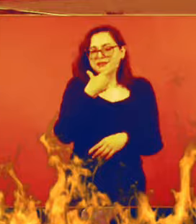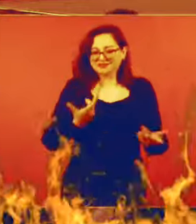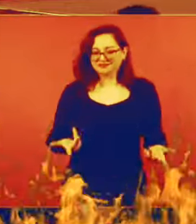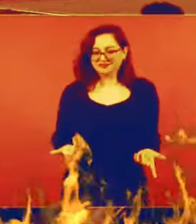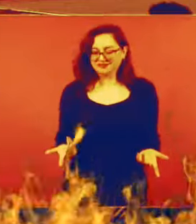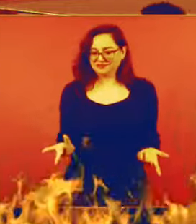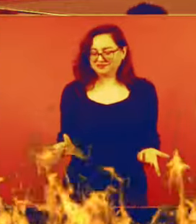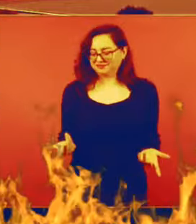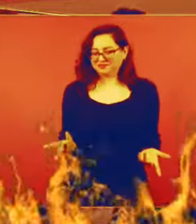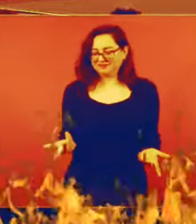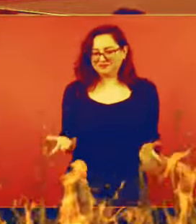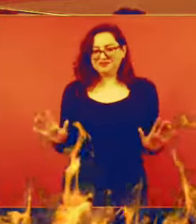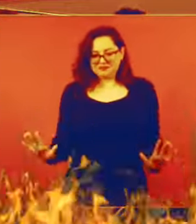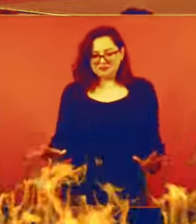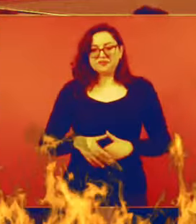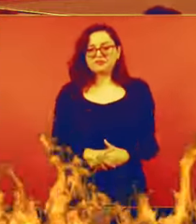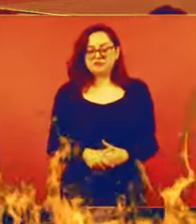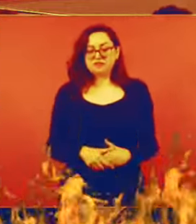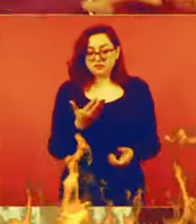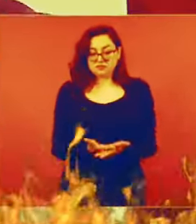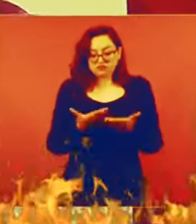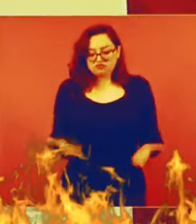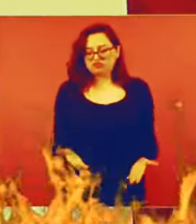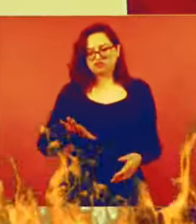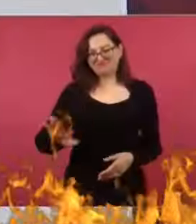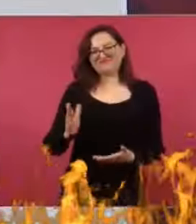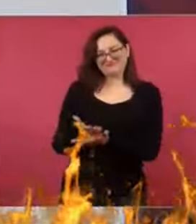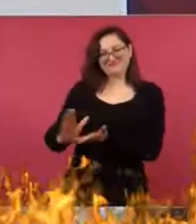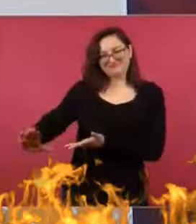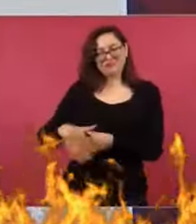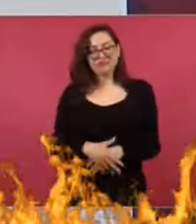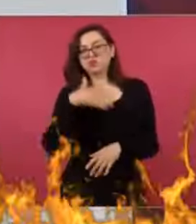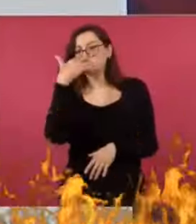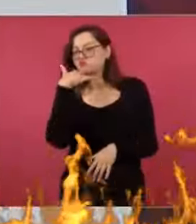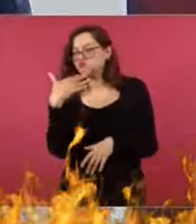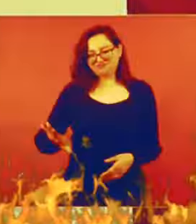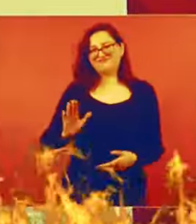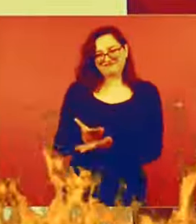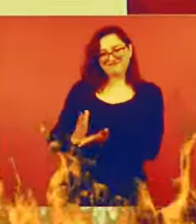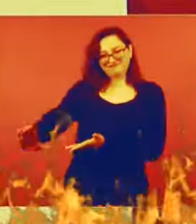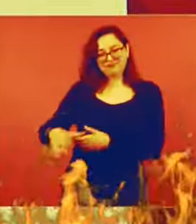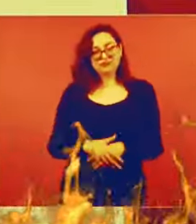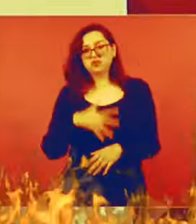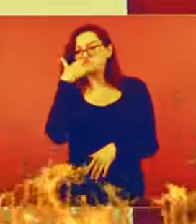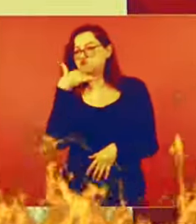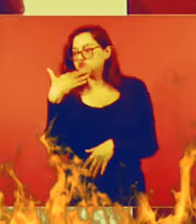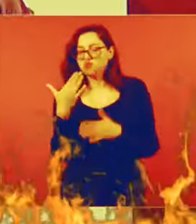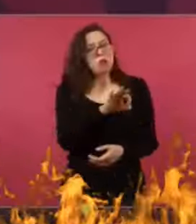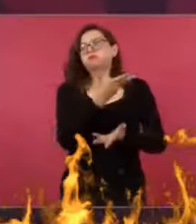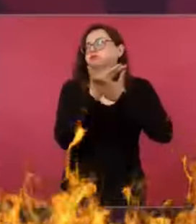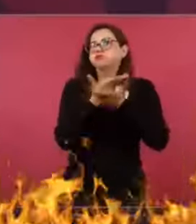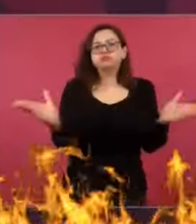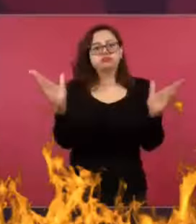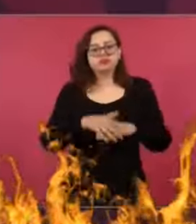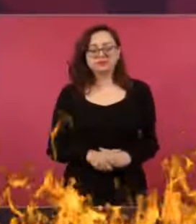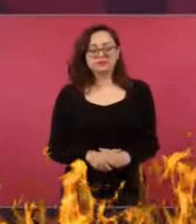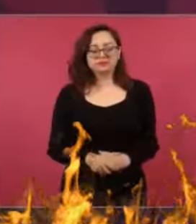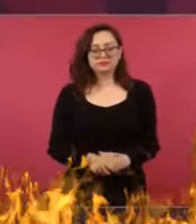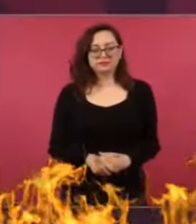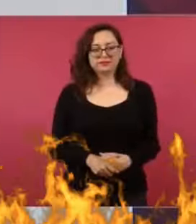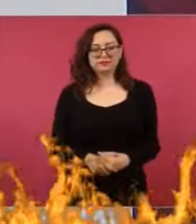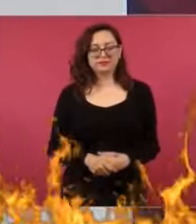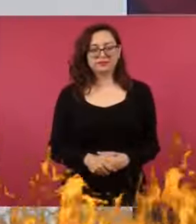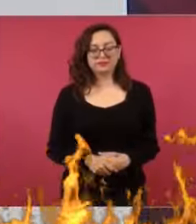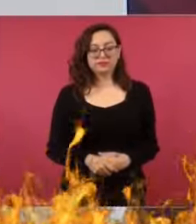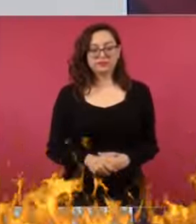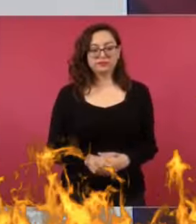aumentar el presupuesto alcanza para darle medicina a todo el pueblo de México medicina gratuita medicina gratuita eso